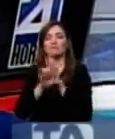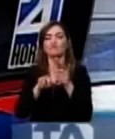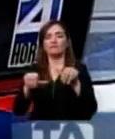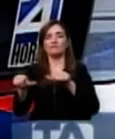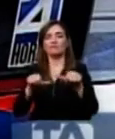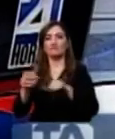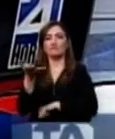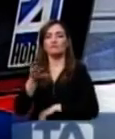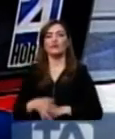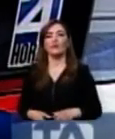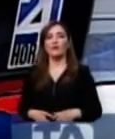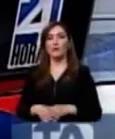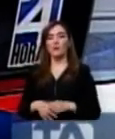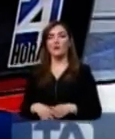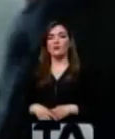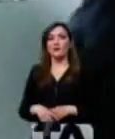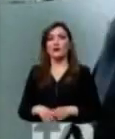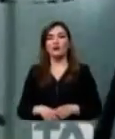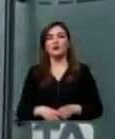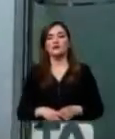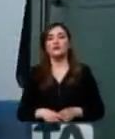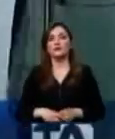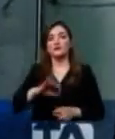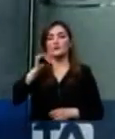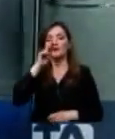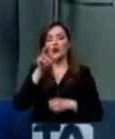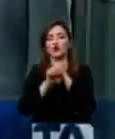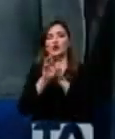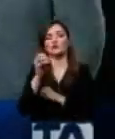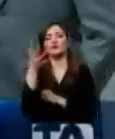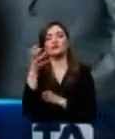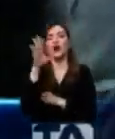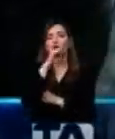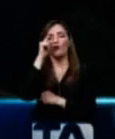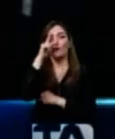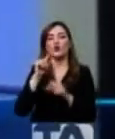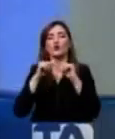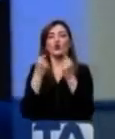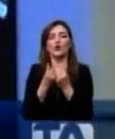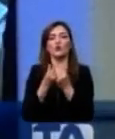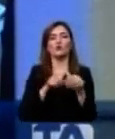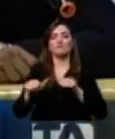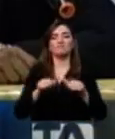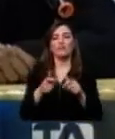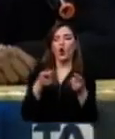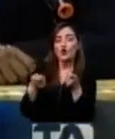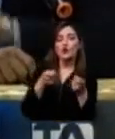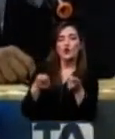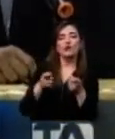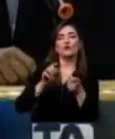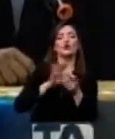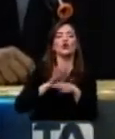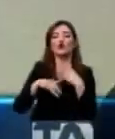administración veamos en junio del 2015 y rafael correa- crea la unidad de gestión de medios públicos con